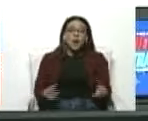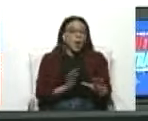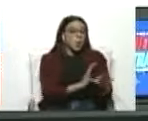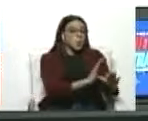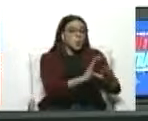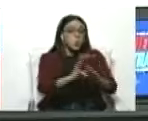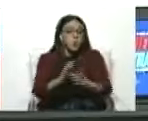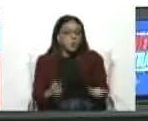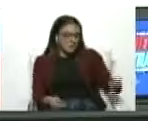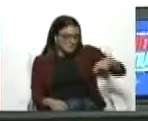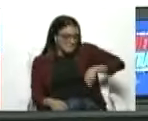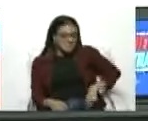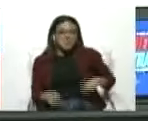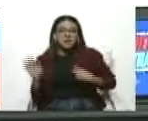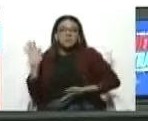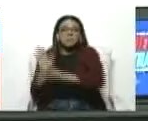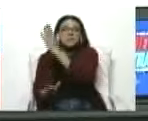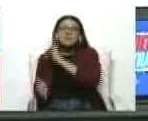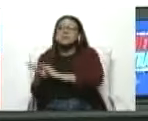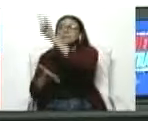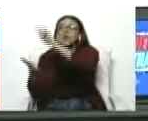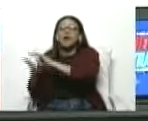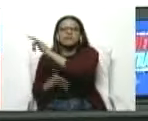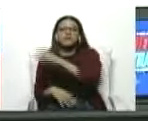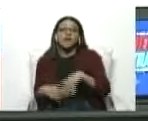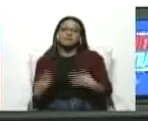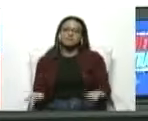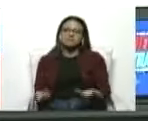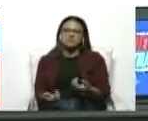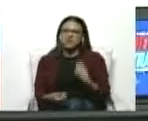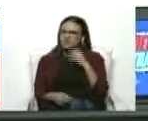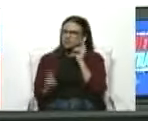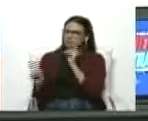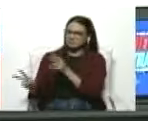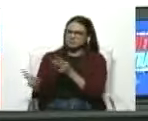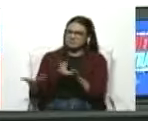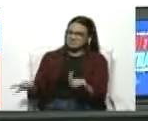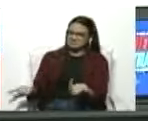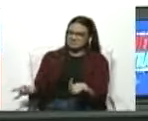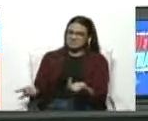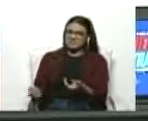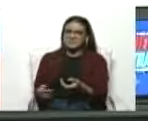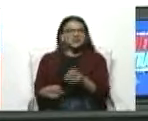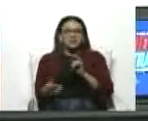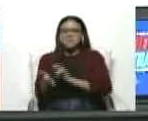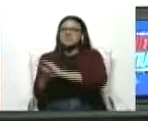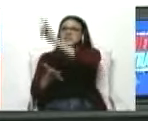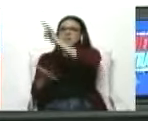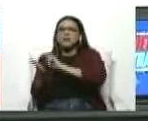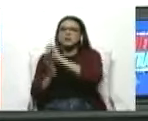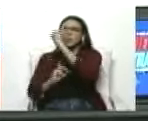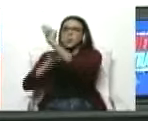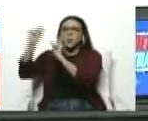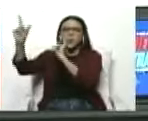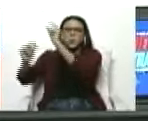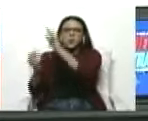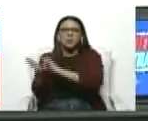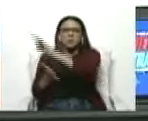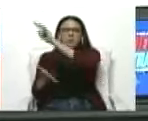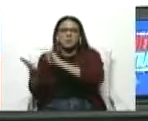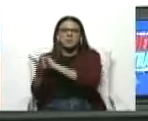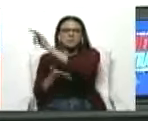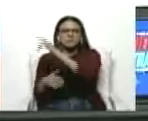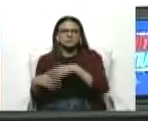Monómero, con el oro venezolano. Con el tema de los migrantes. Cada nombre, cada número que ellos